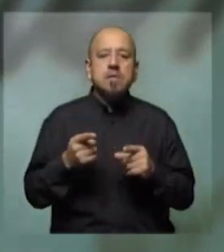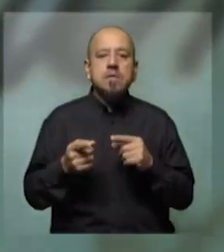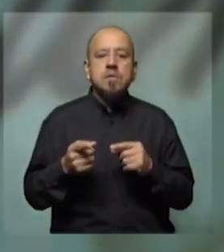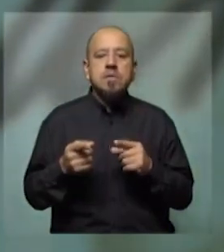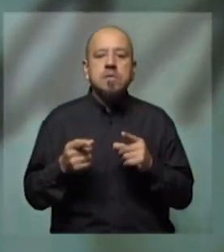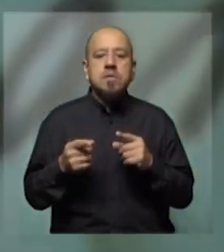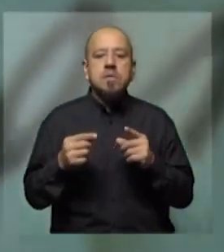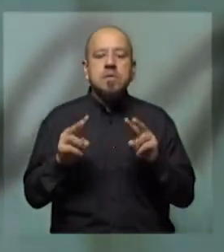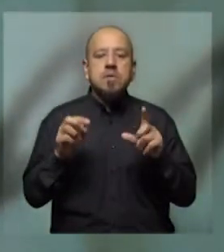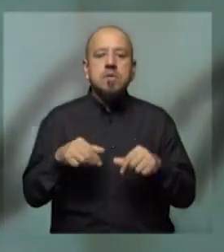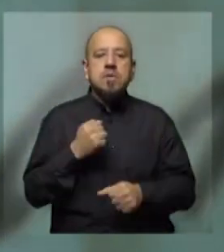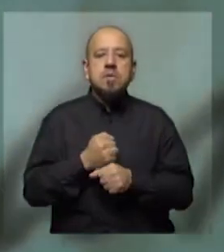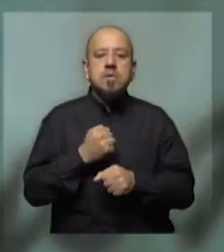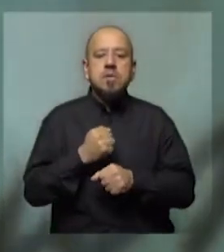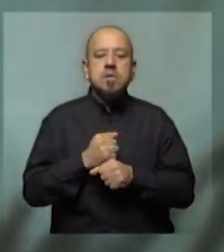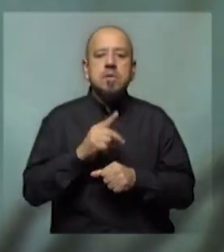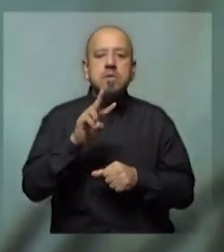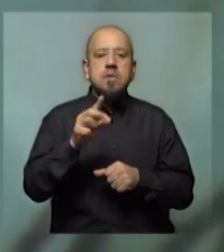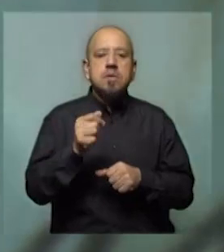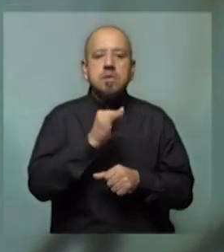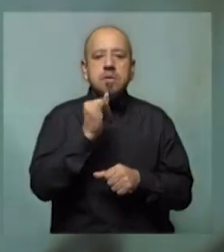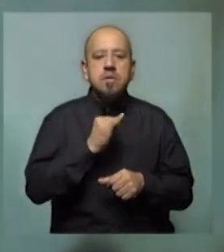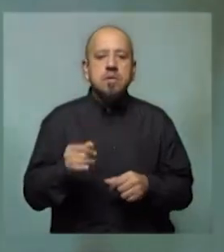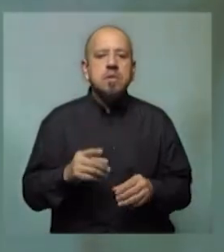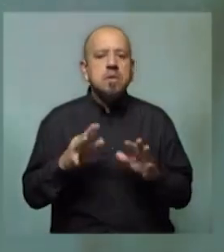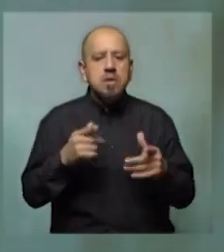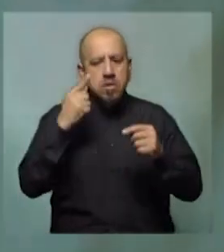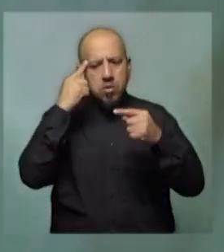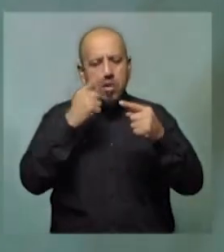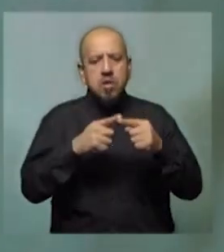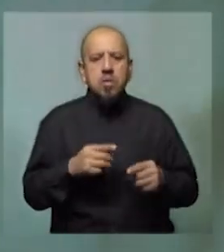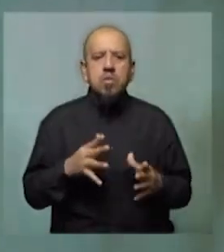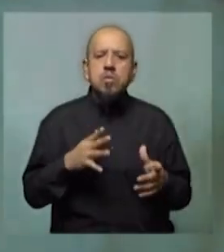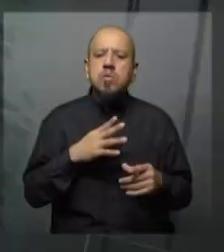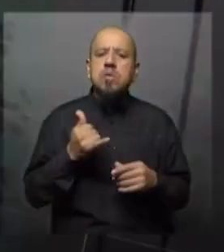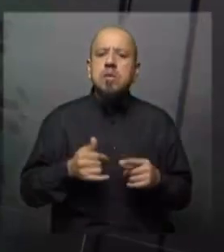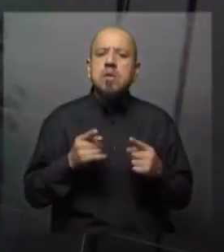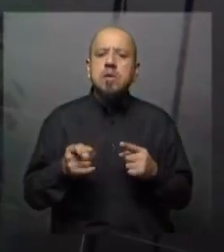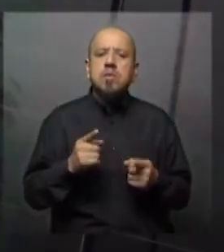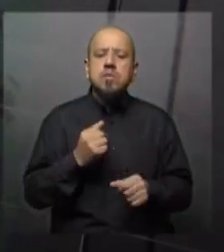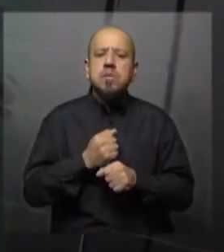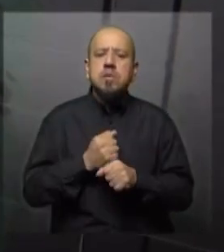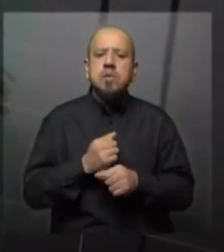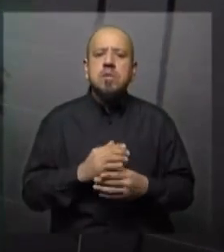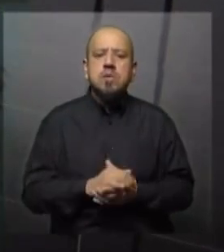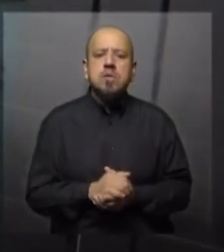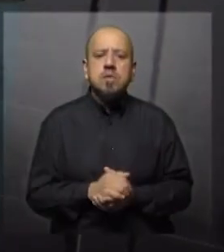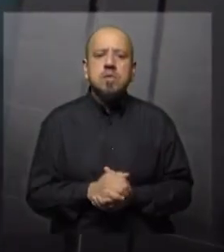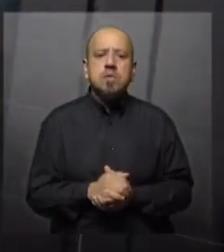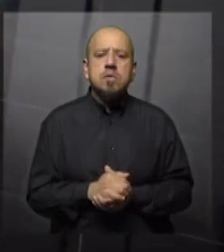lo que es la obra y lo que fue el trabajo de vas Qué objetivos te parece que perseguía el con su obra bueno